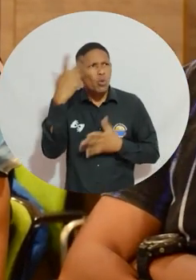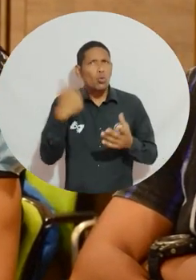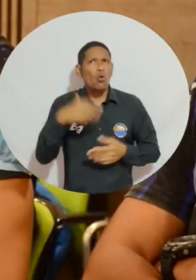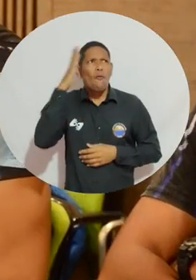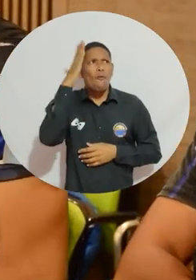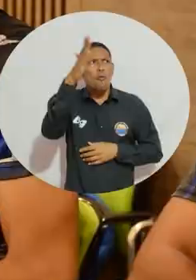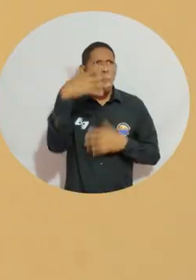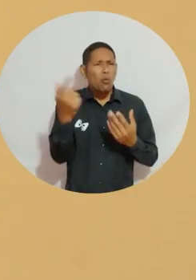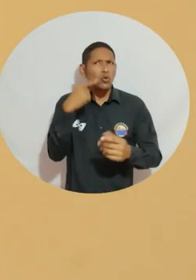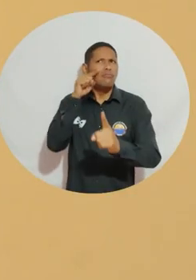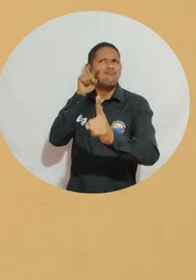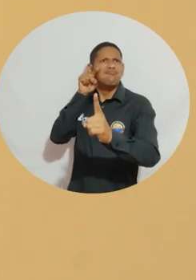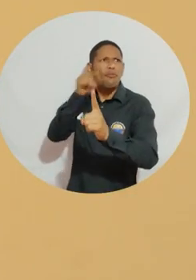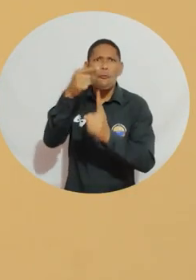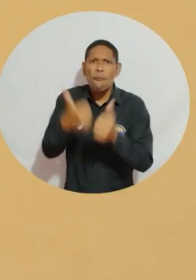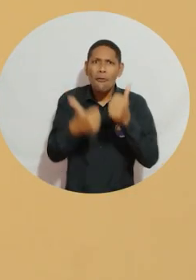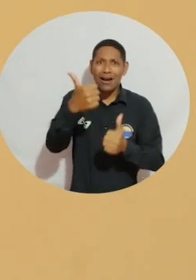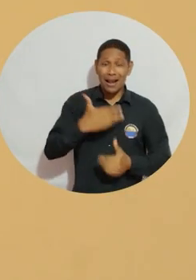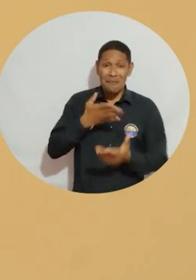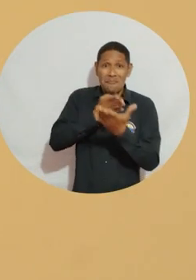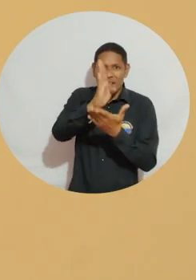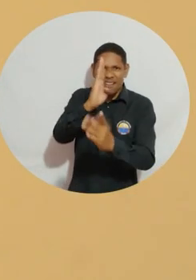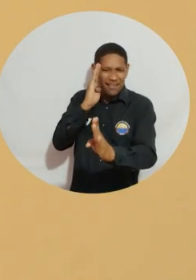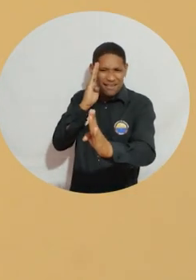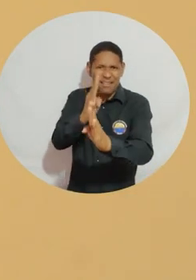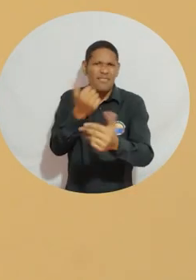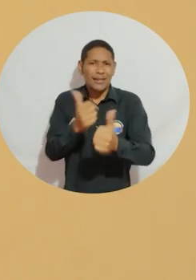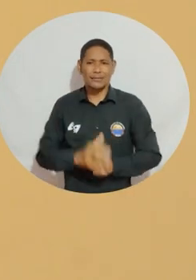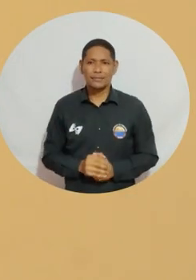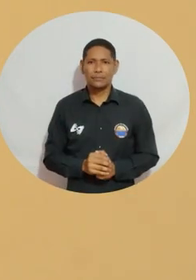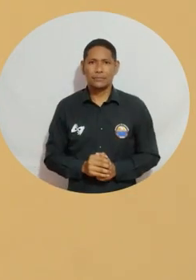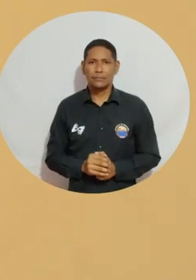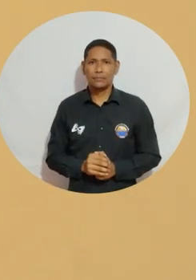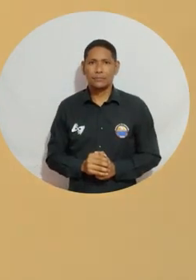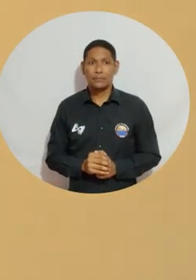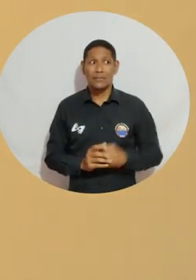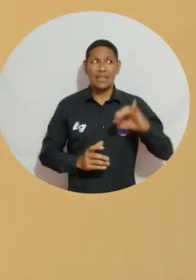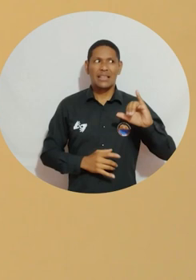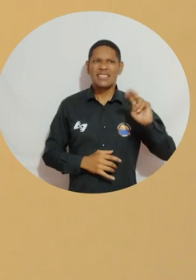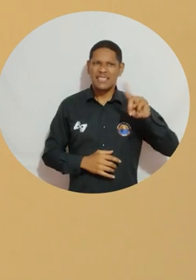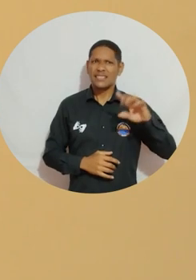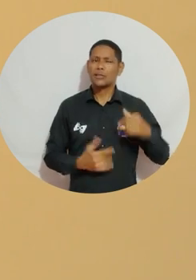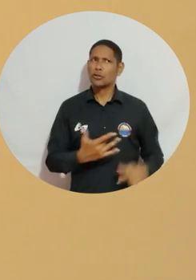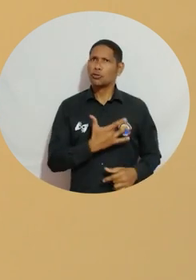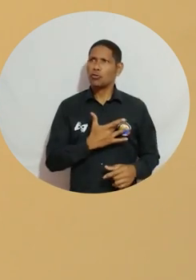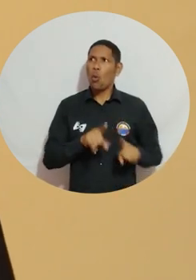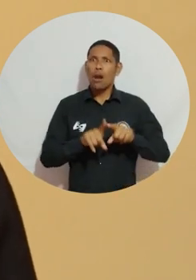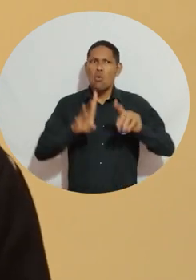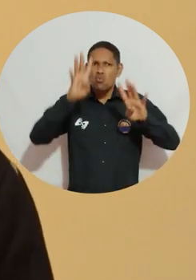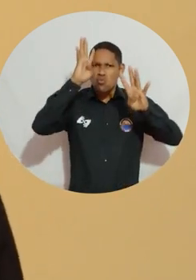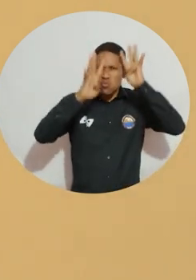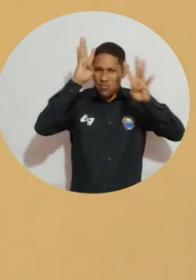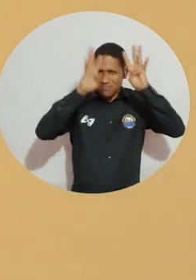a pensar acerca de mi futuro, hacia dónde quiero yo dirigir mi carrera como profesional. Para mí SINSIS significa innovación